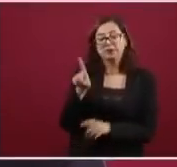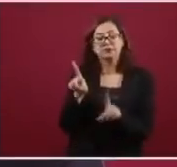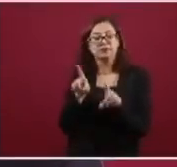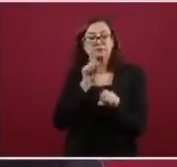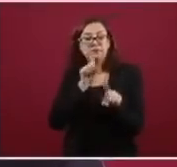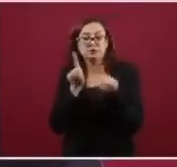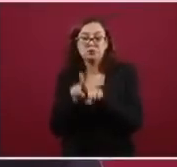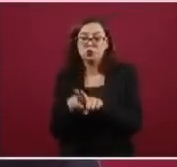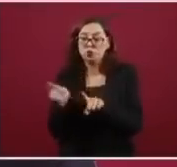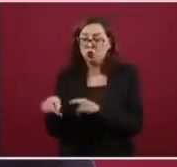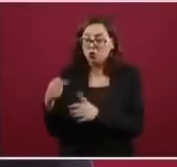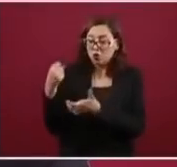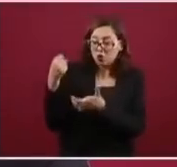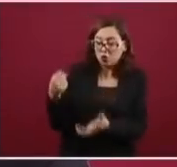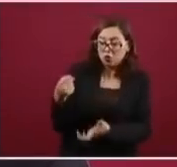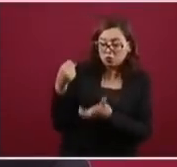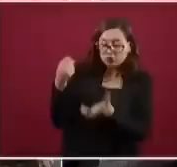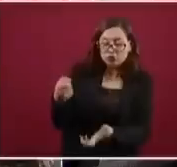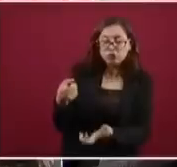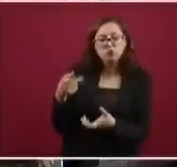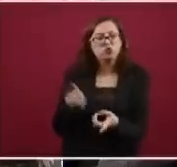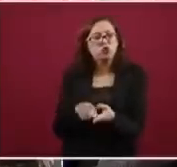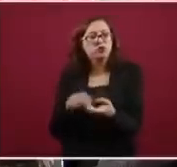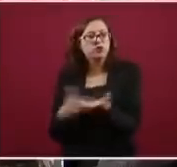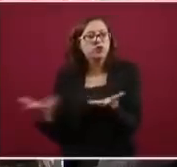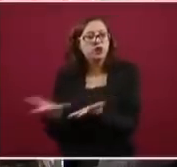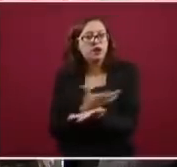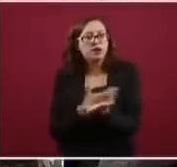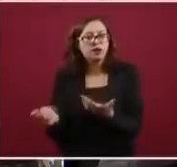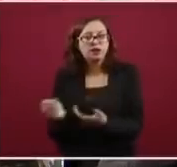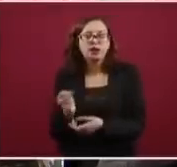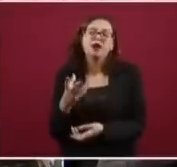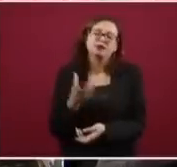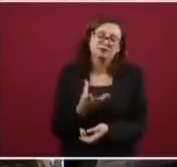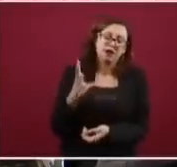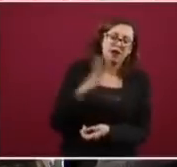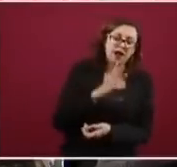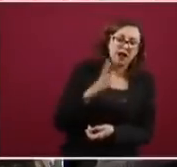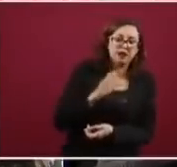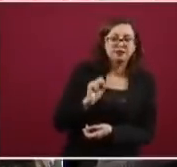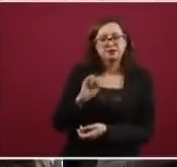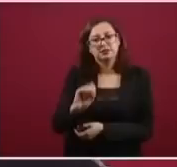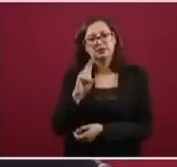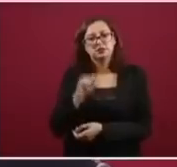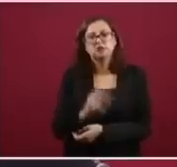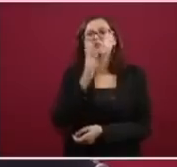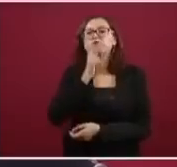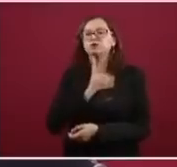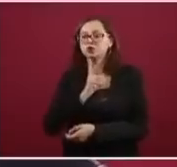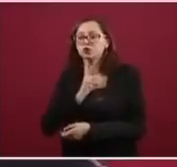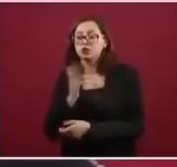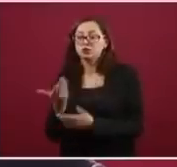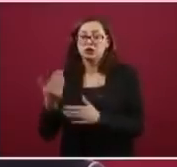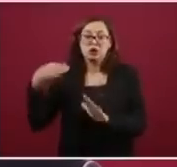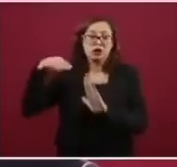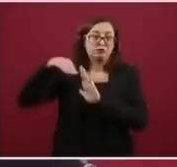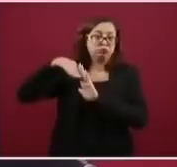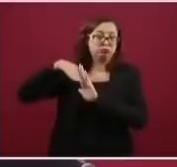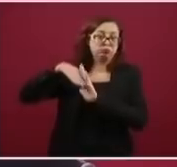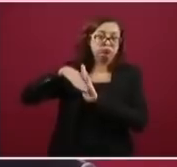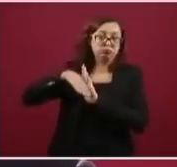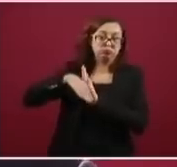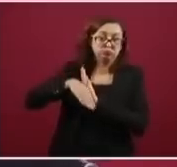ingresos dependen de si están produciendo o no petróleo la caída que había en la producción ya fue frenada ya se estabilizó